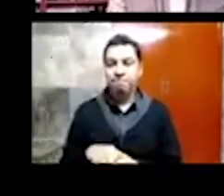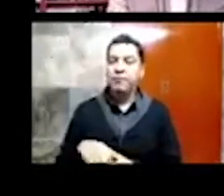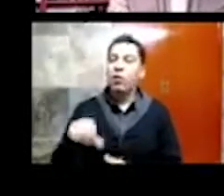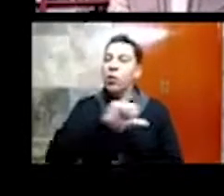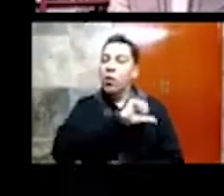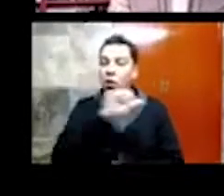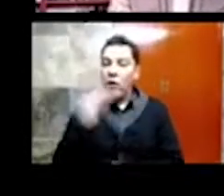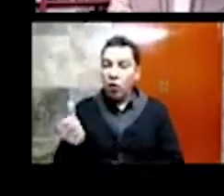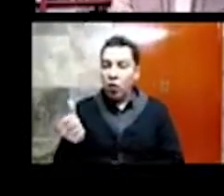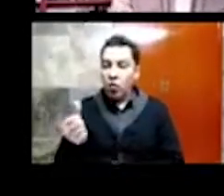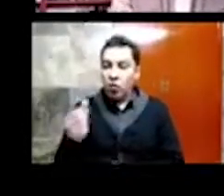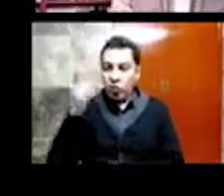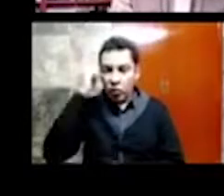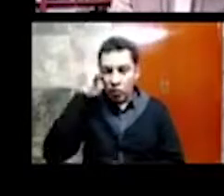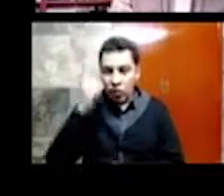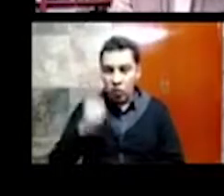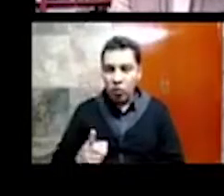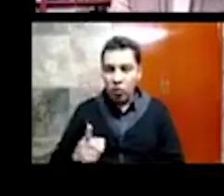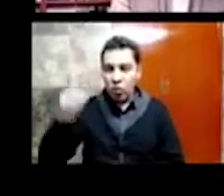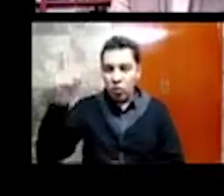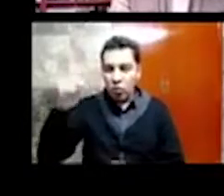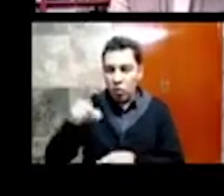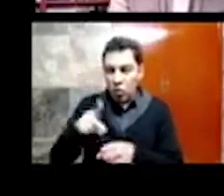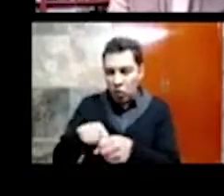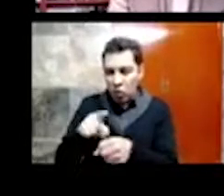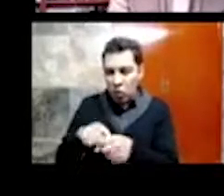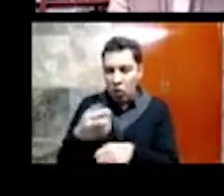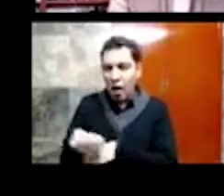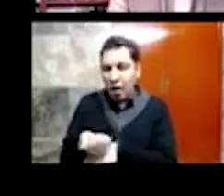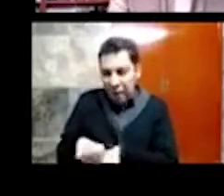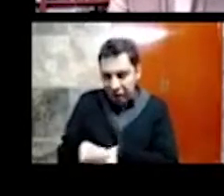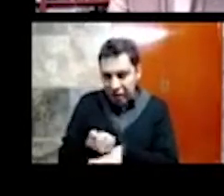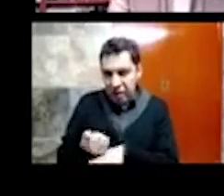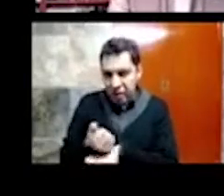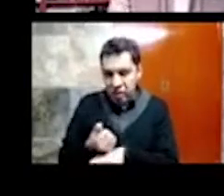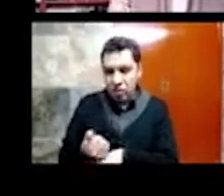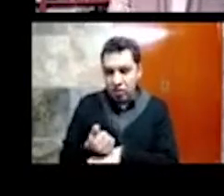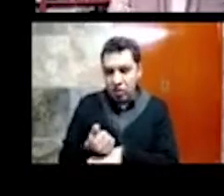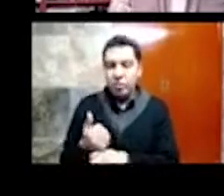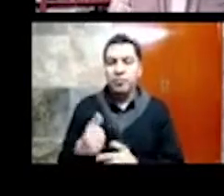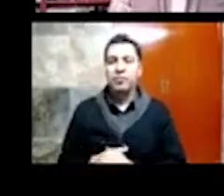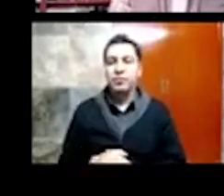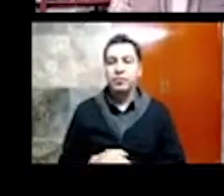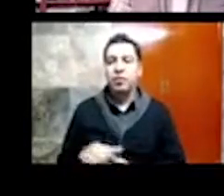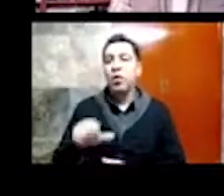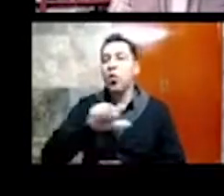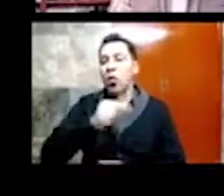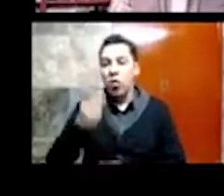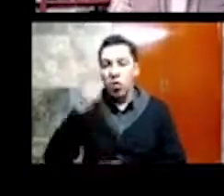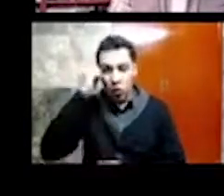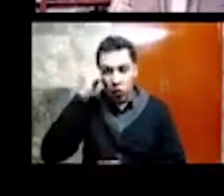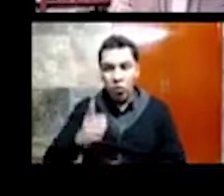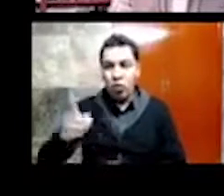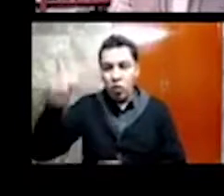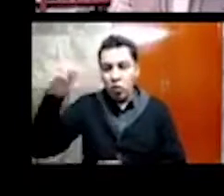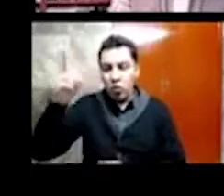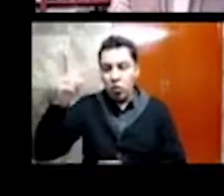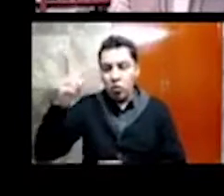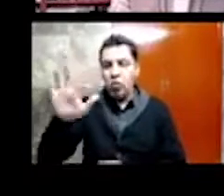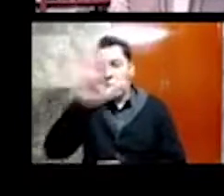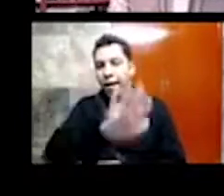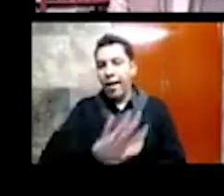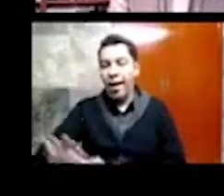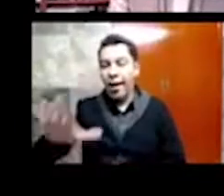Xipetotec, del lugar del amarillo, del lugar de las mujeres, Cihuatlampa. Y Huitzilopochtli, el señor del sur,